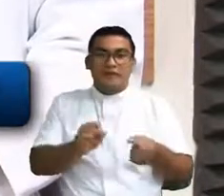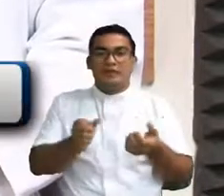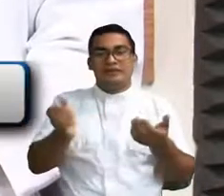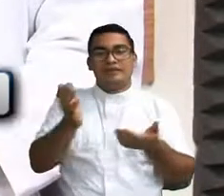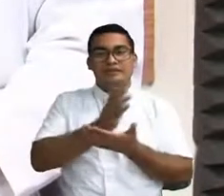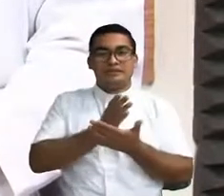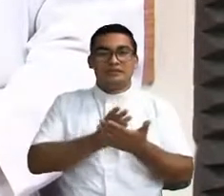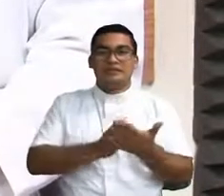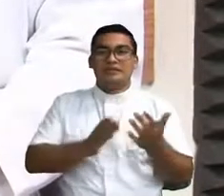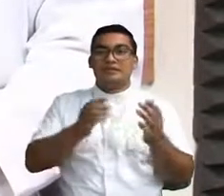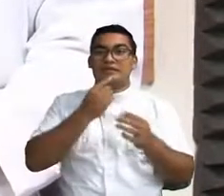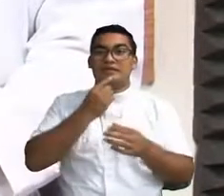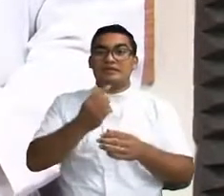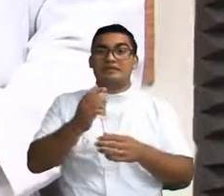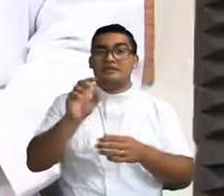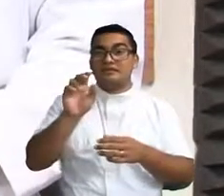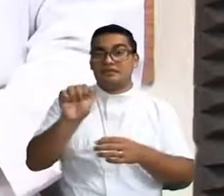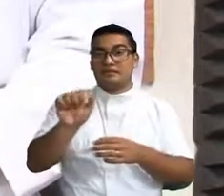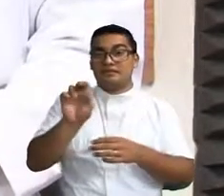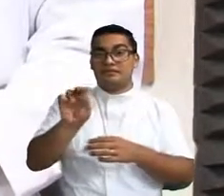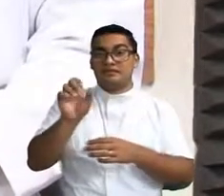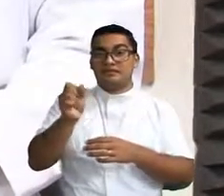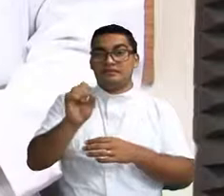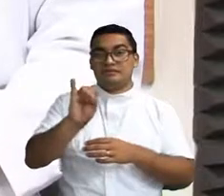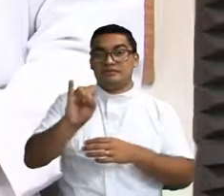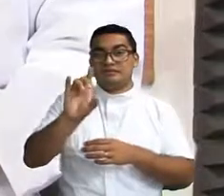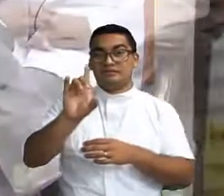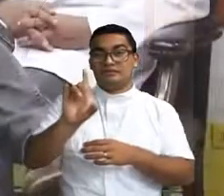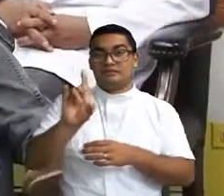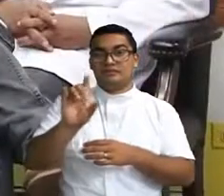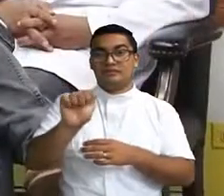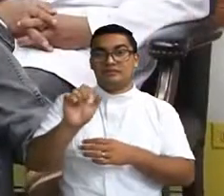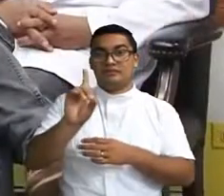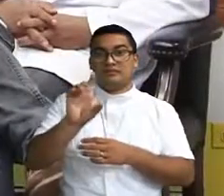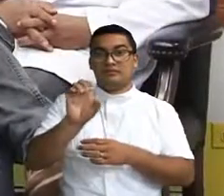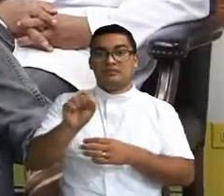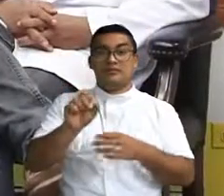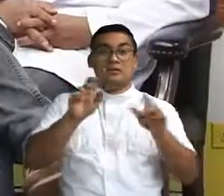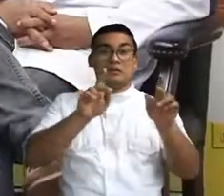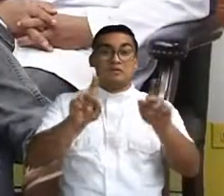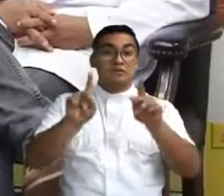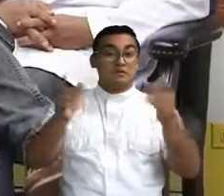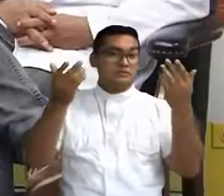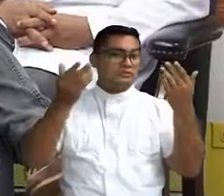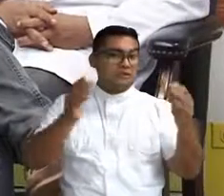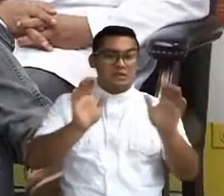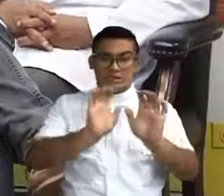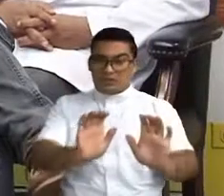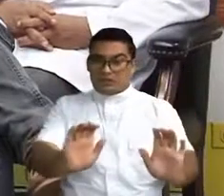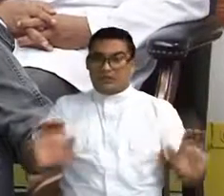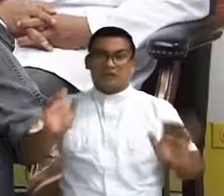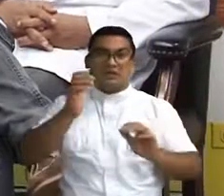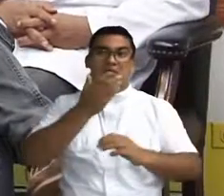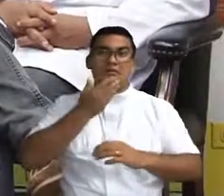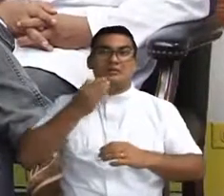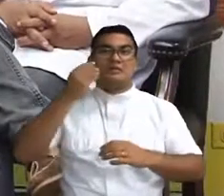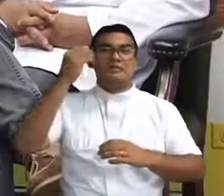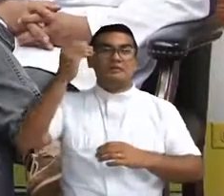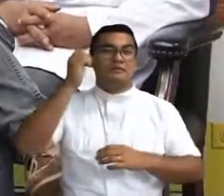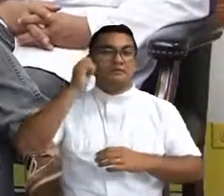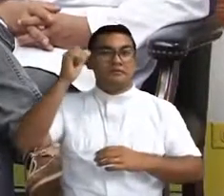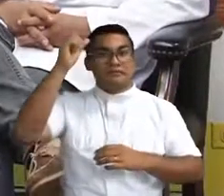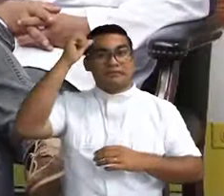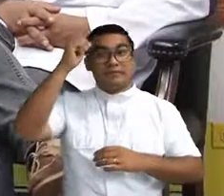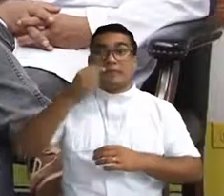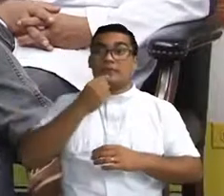situaciones, el cual son las ansiedades. Cuando usted me dice que nos puede dar a cualquiera, ¿también incluye a los niños, entonces? Claro,